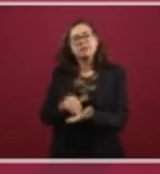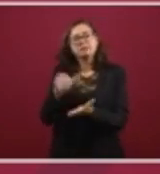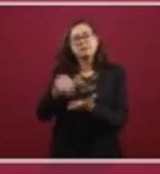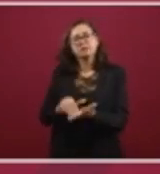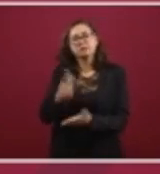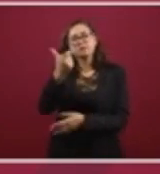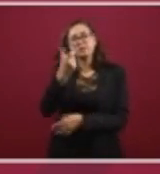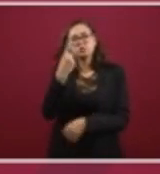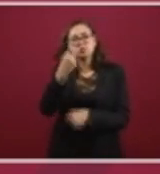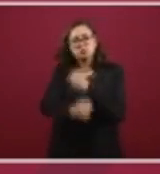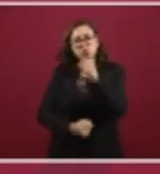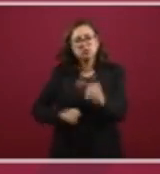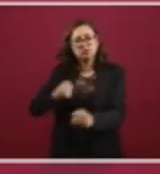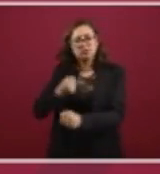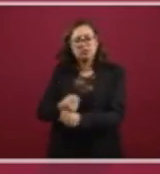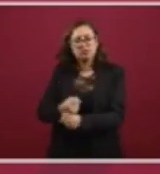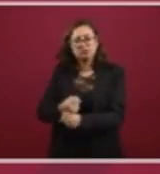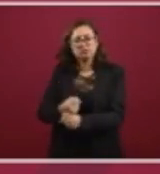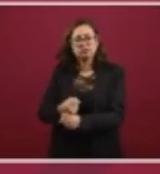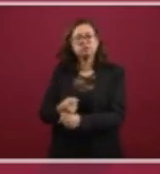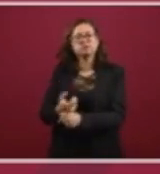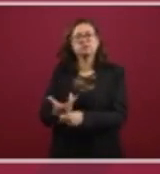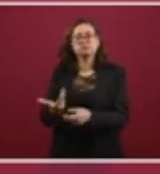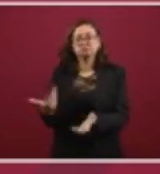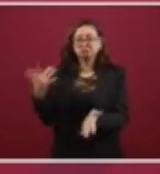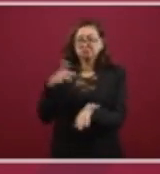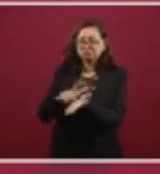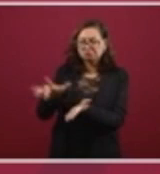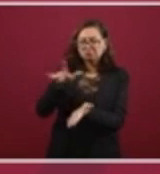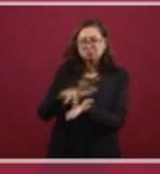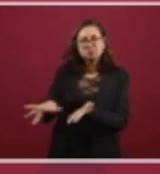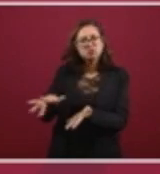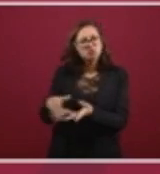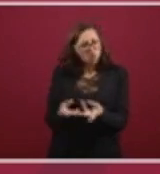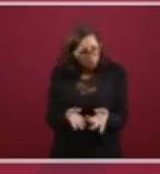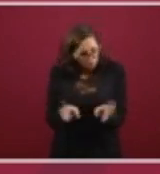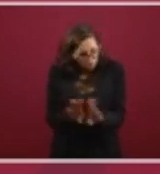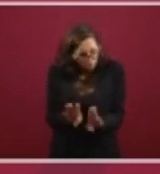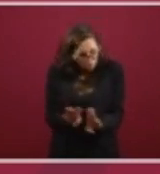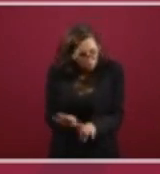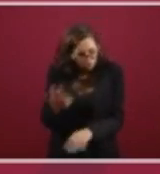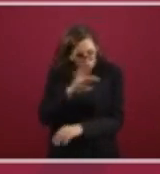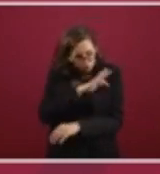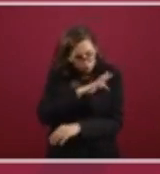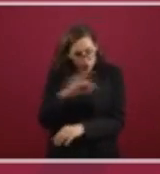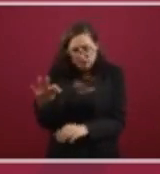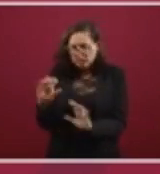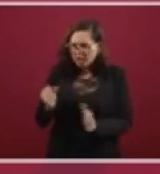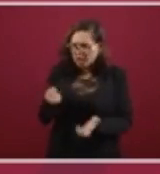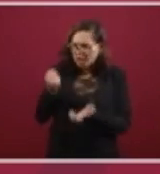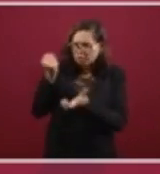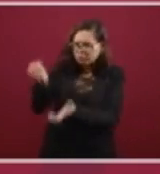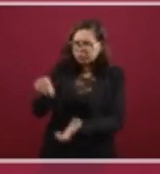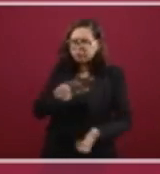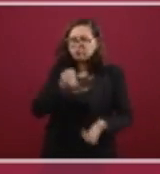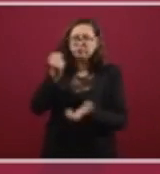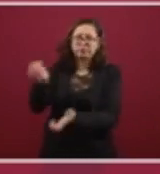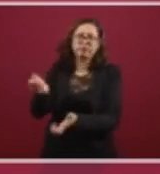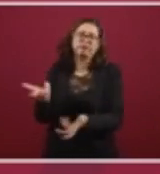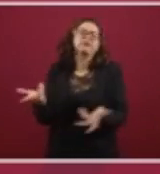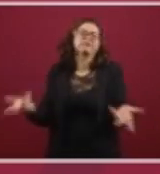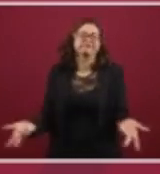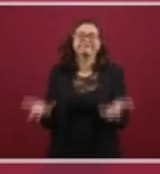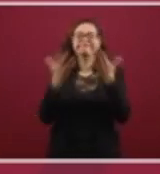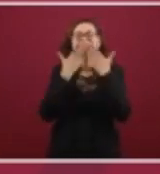año. Todo esto es posible porque no se permite la